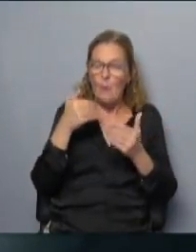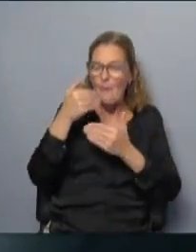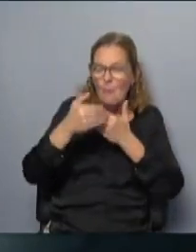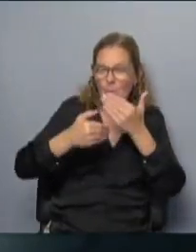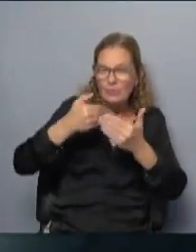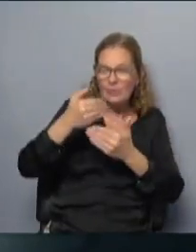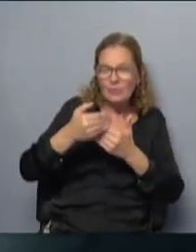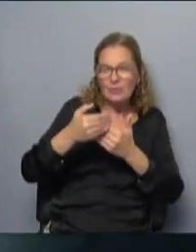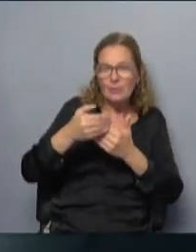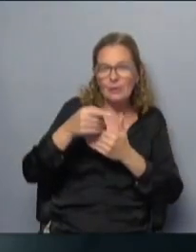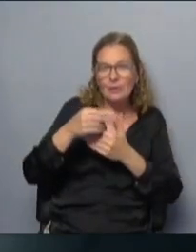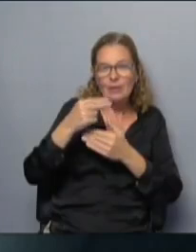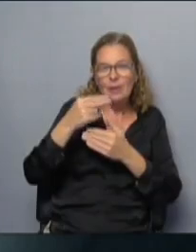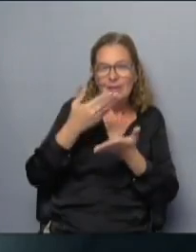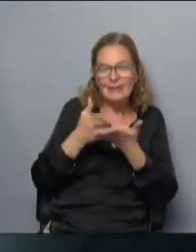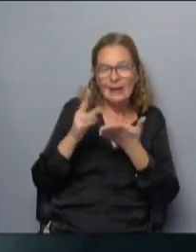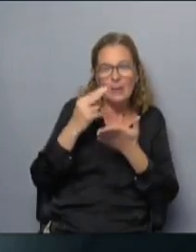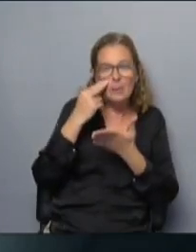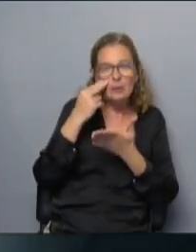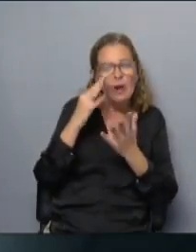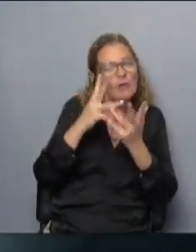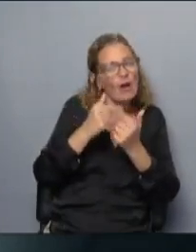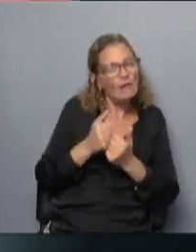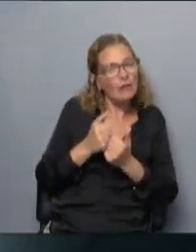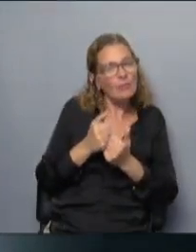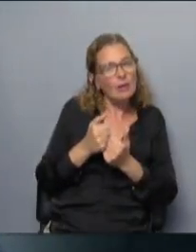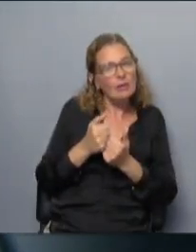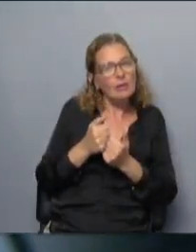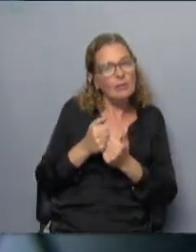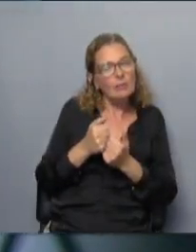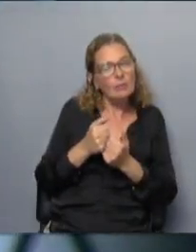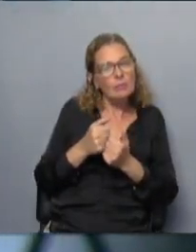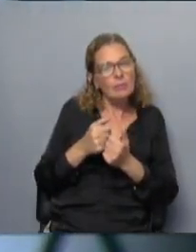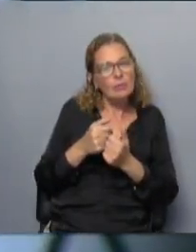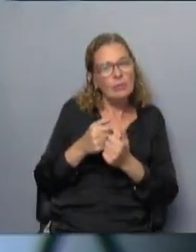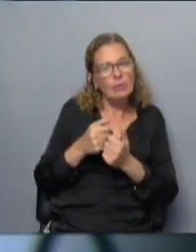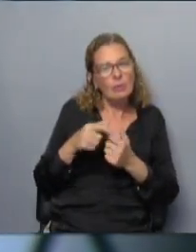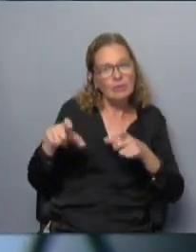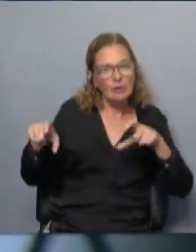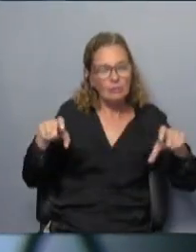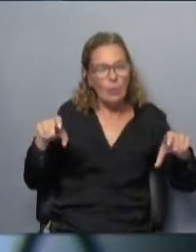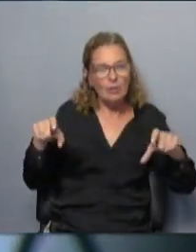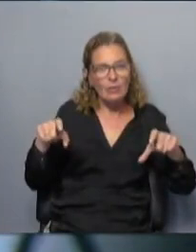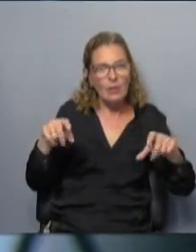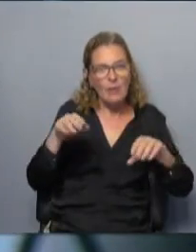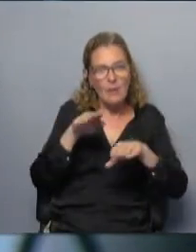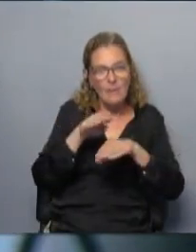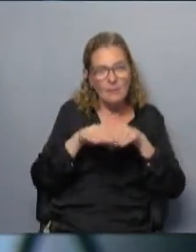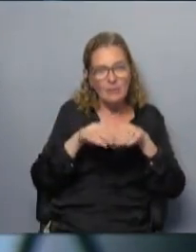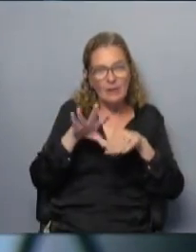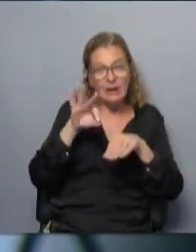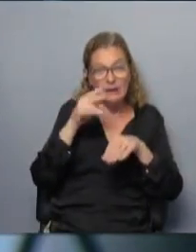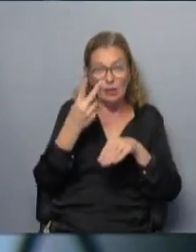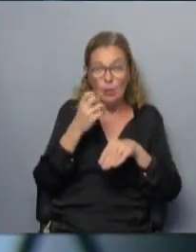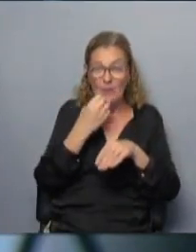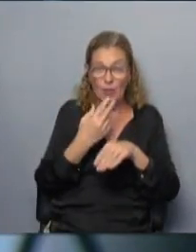que dirime conflictos hay una forma como hacen los cuadros que segunda los más pesados no pisamos elegir los dos